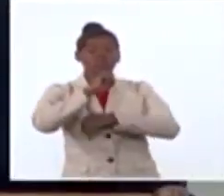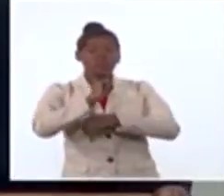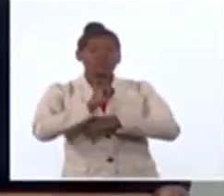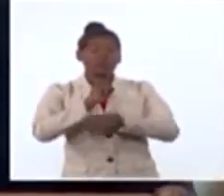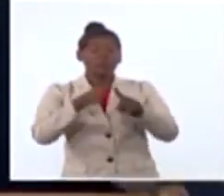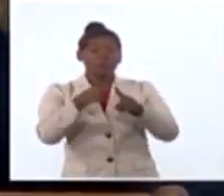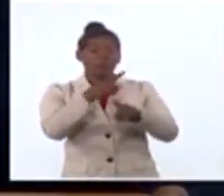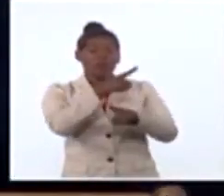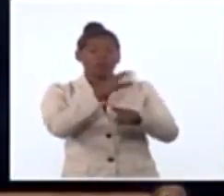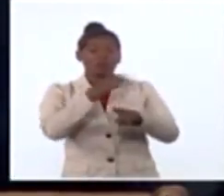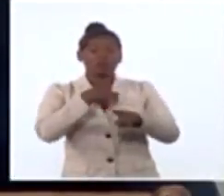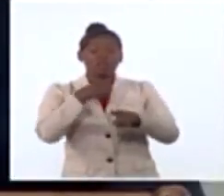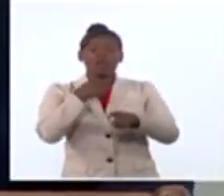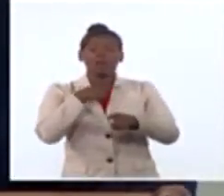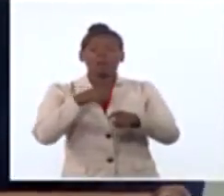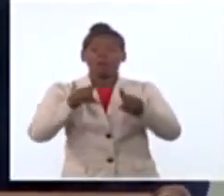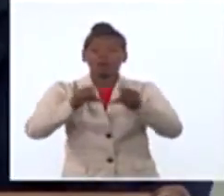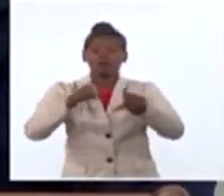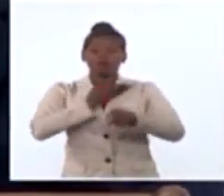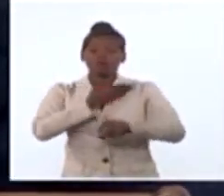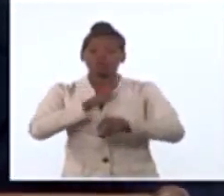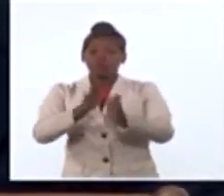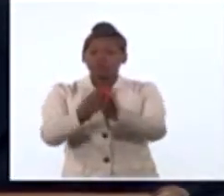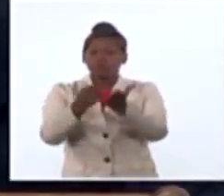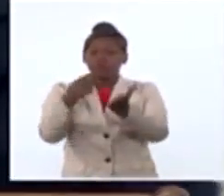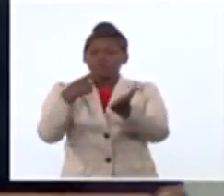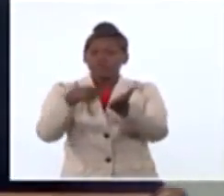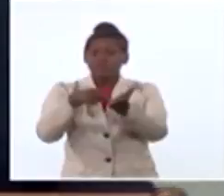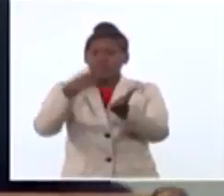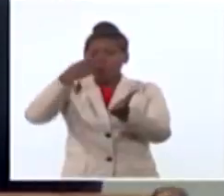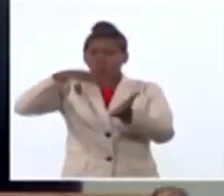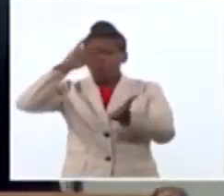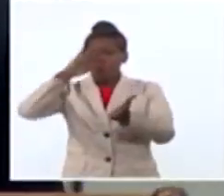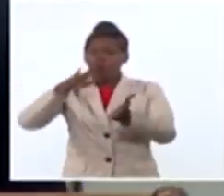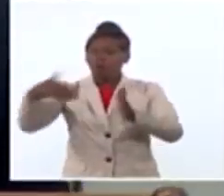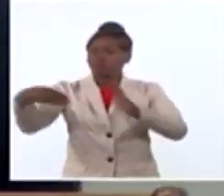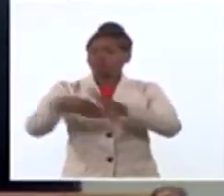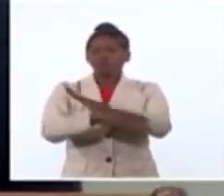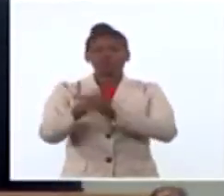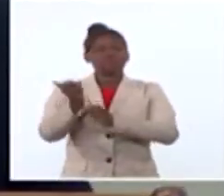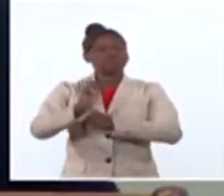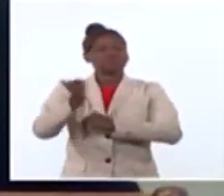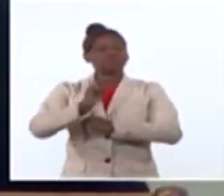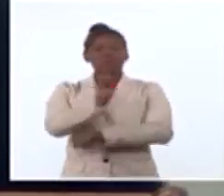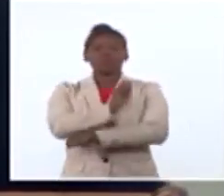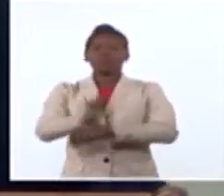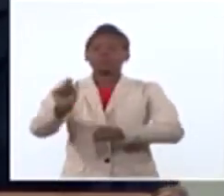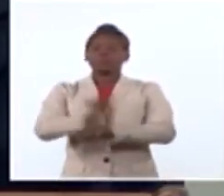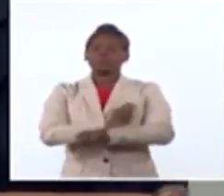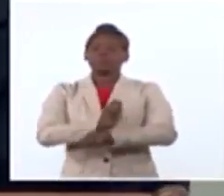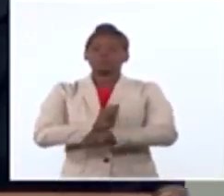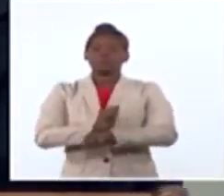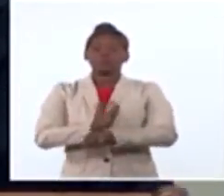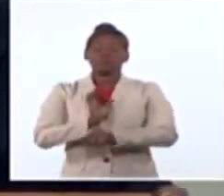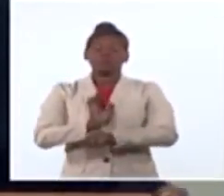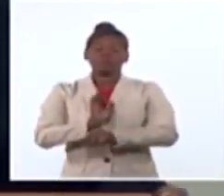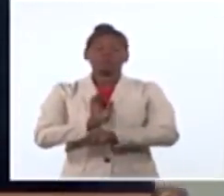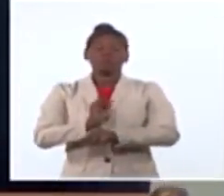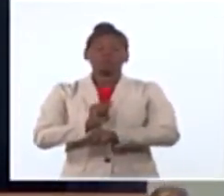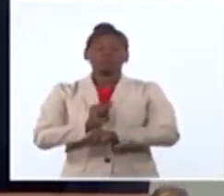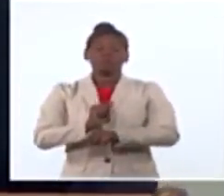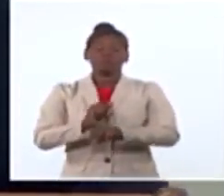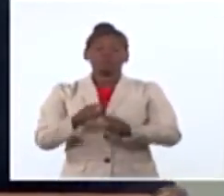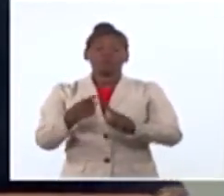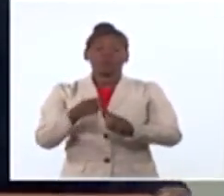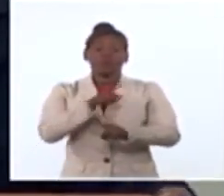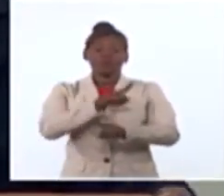sus visados que otorgan sus consulados en líneas aéreas y vuelos comerciales regulares, se convierten